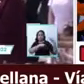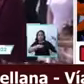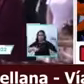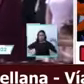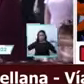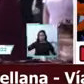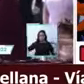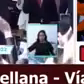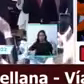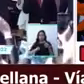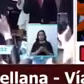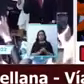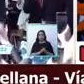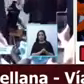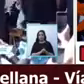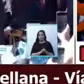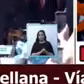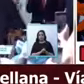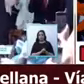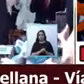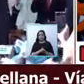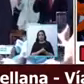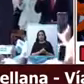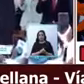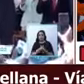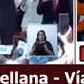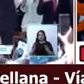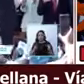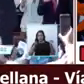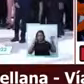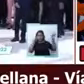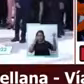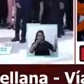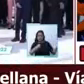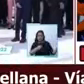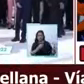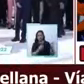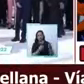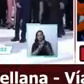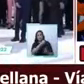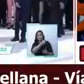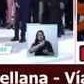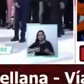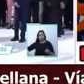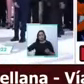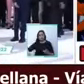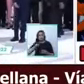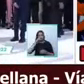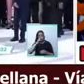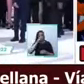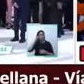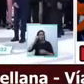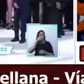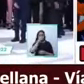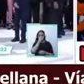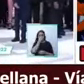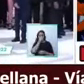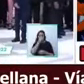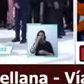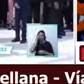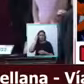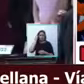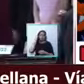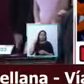conciencia del hondureño, que considera que es responsabilidad del gobierno. Uno, Armando, y lo